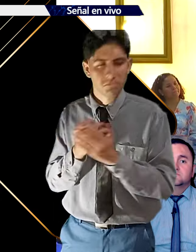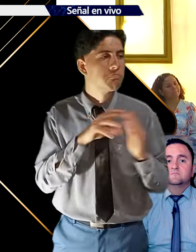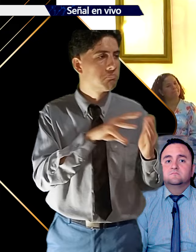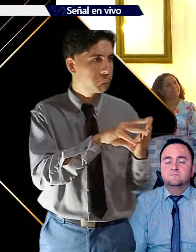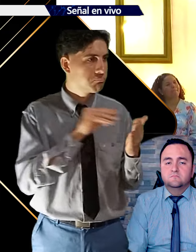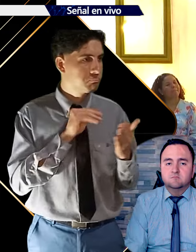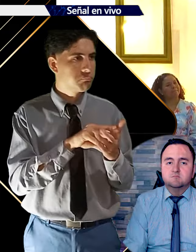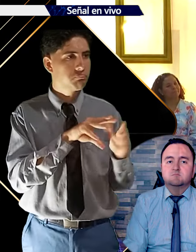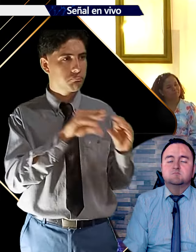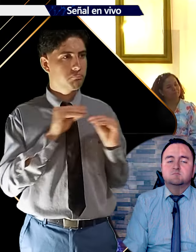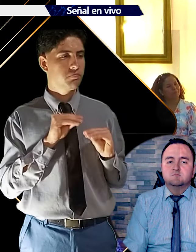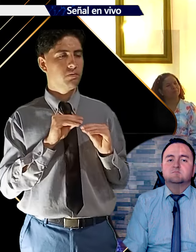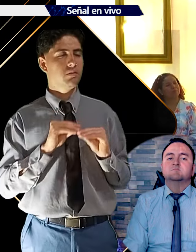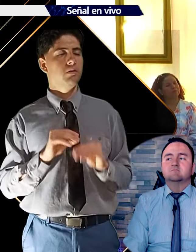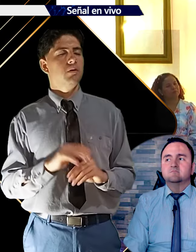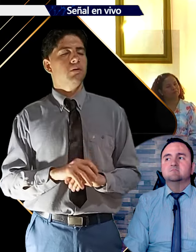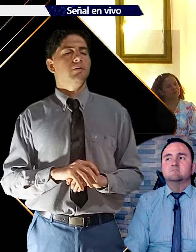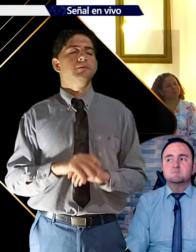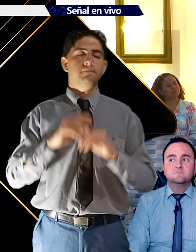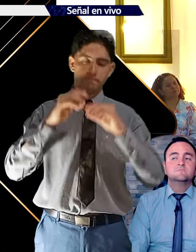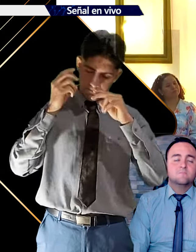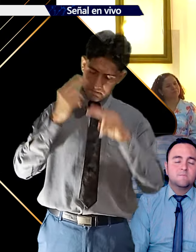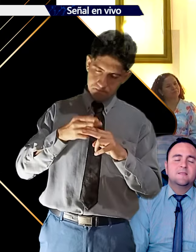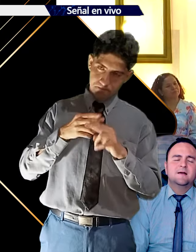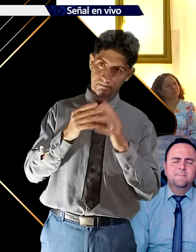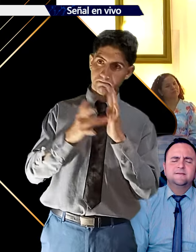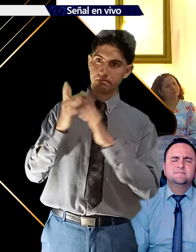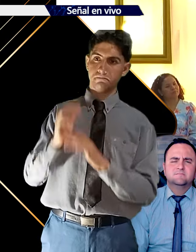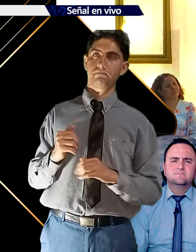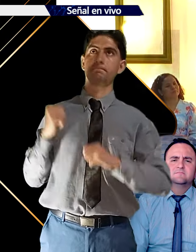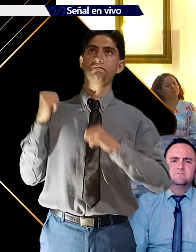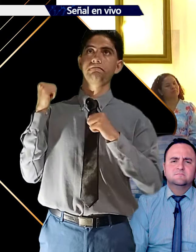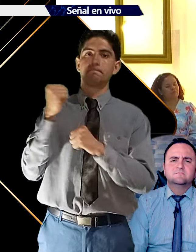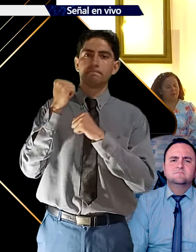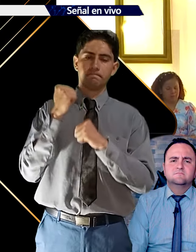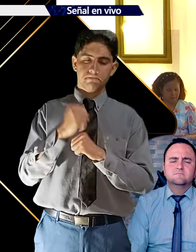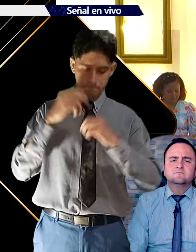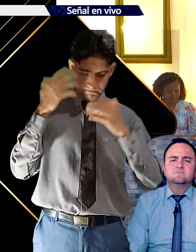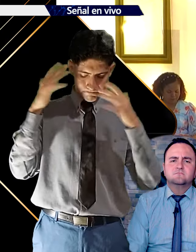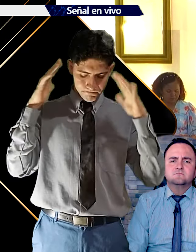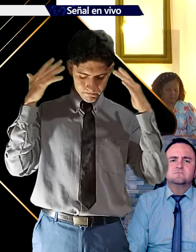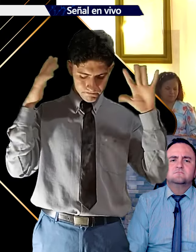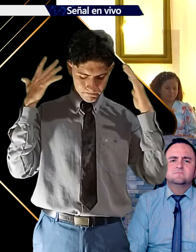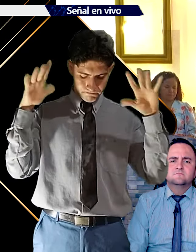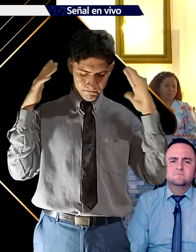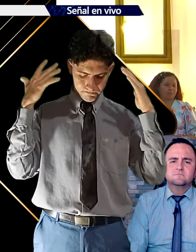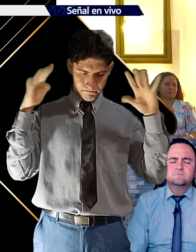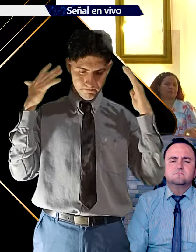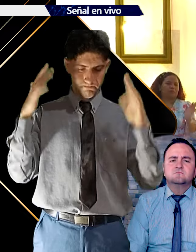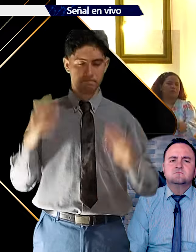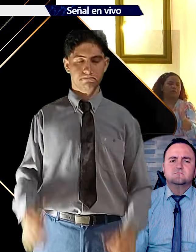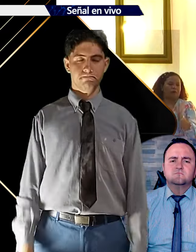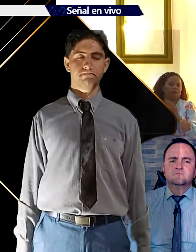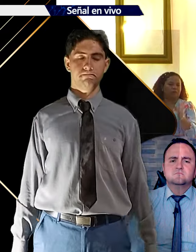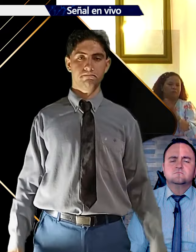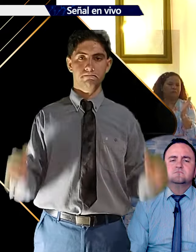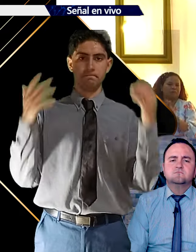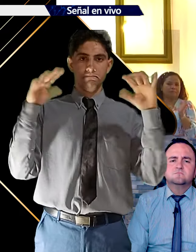a tu madre para que te vaya bien, para que tus días sean alargados sobre la tierra. Bendito sea el Señor. Dele un aplauso al